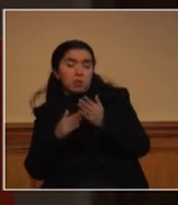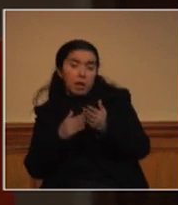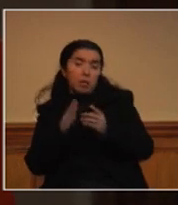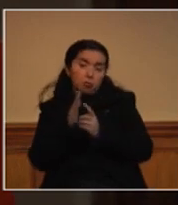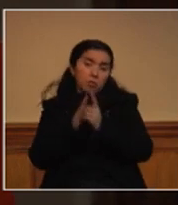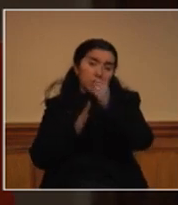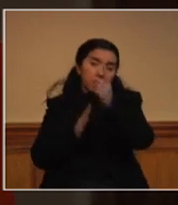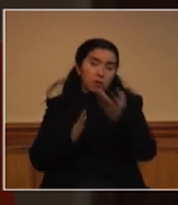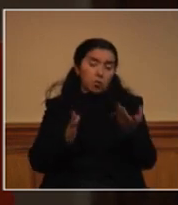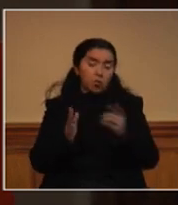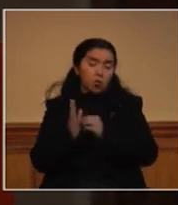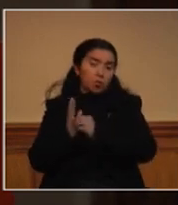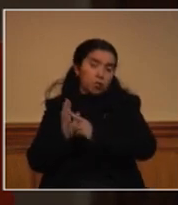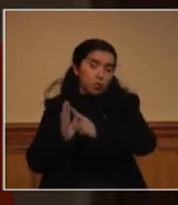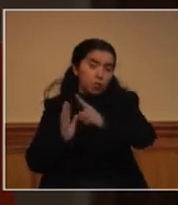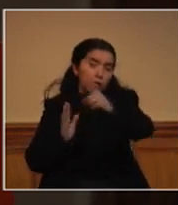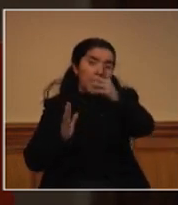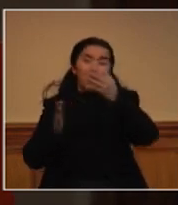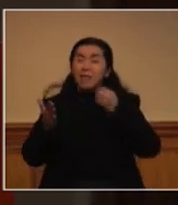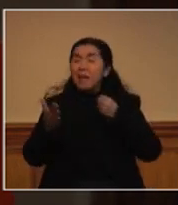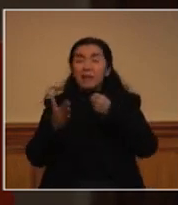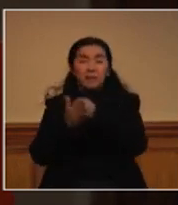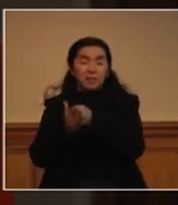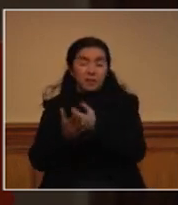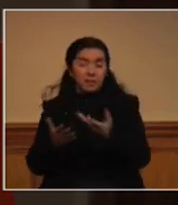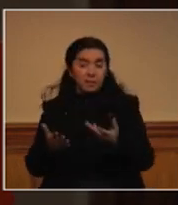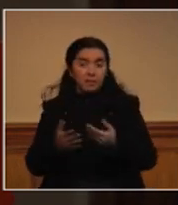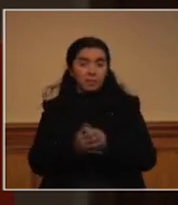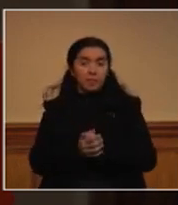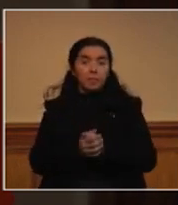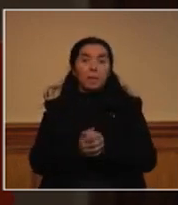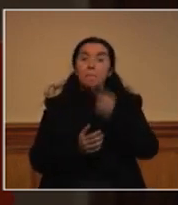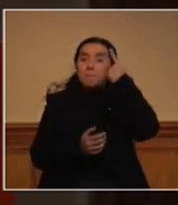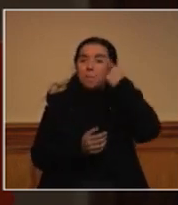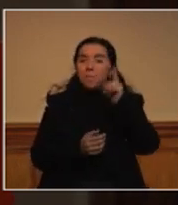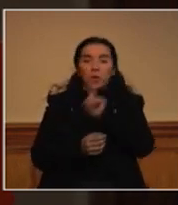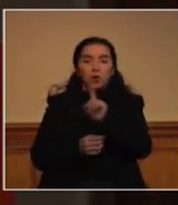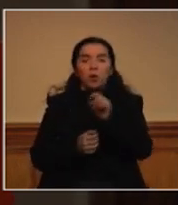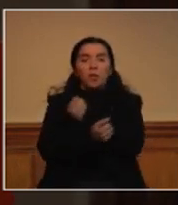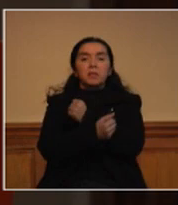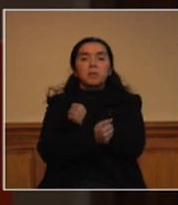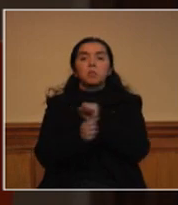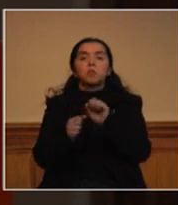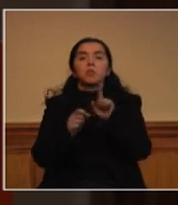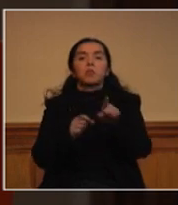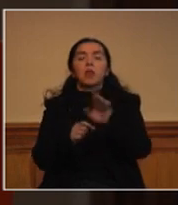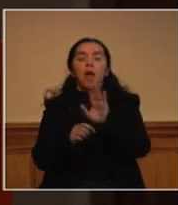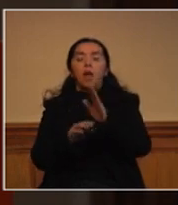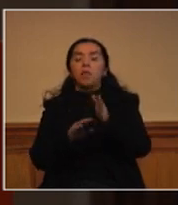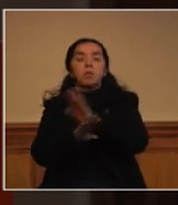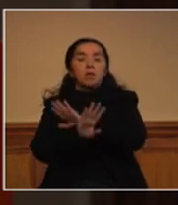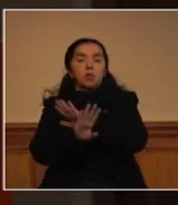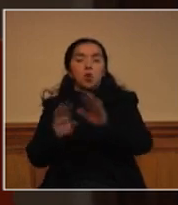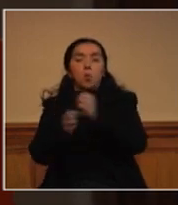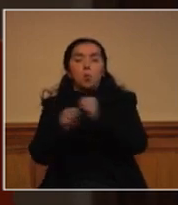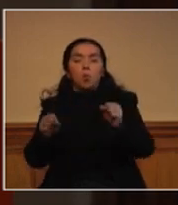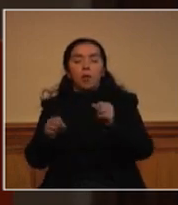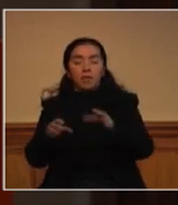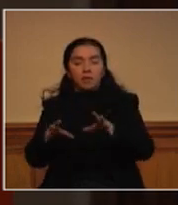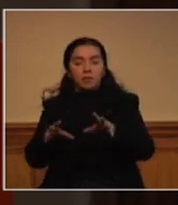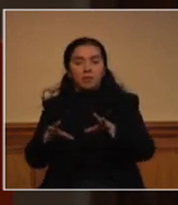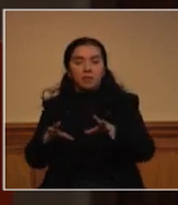desarrollo final, hasta donde el niño llegue. Pero no le voy a impedir yo previamente el que pueda